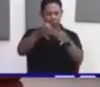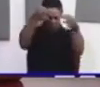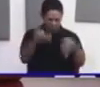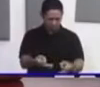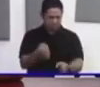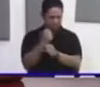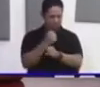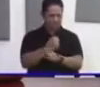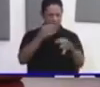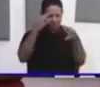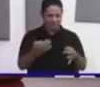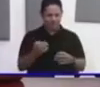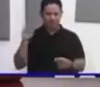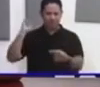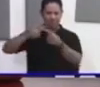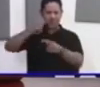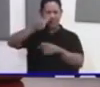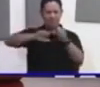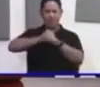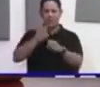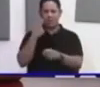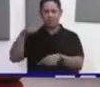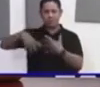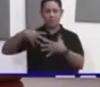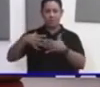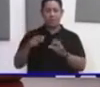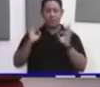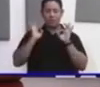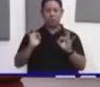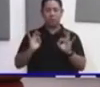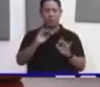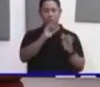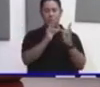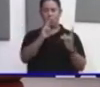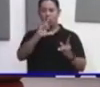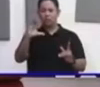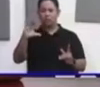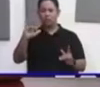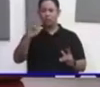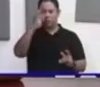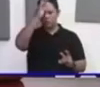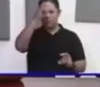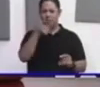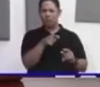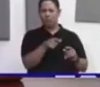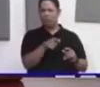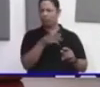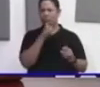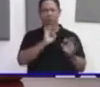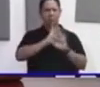últimos 20 años, San Andrés no había tenido la posibilidad de tener estas UCIs, incluyendo lo que hemos querido hacer para